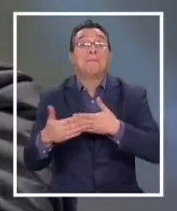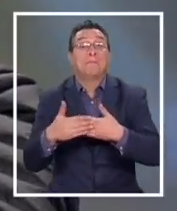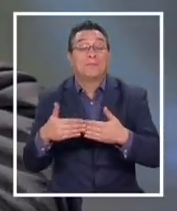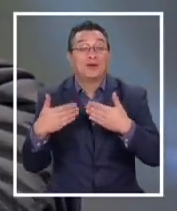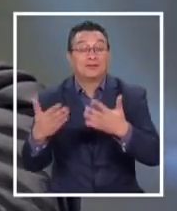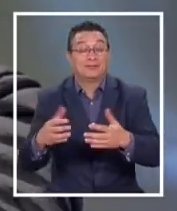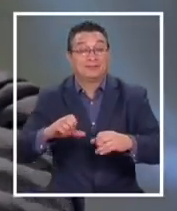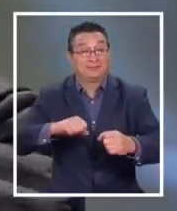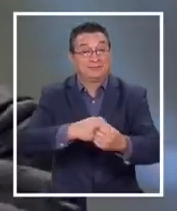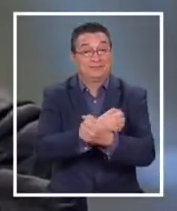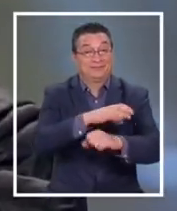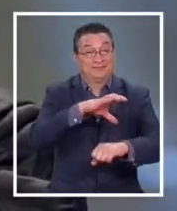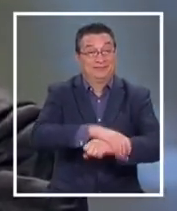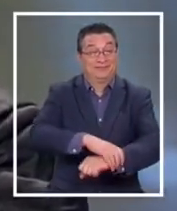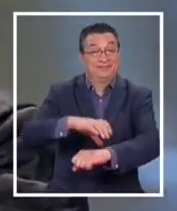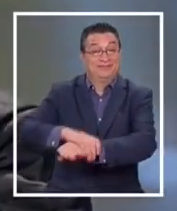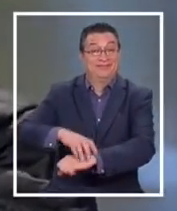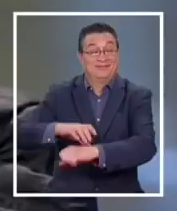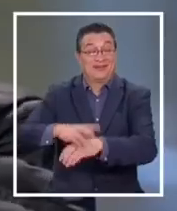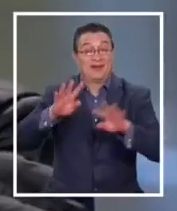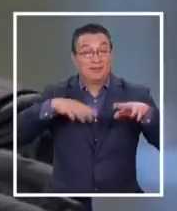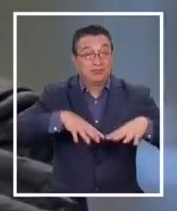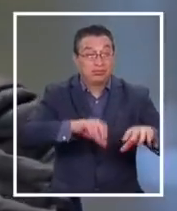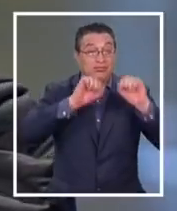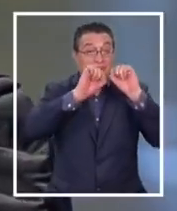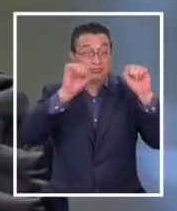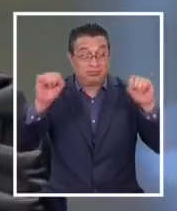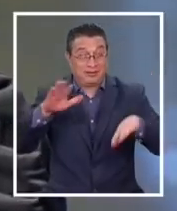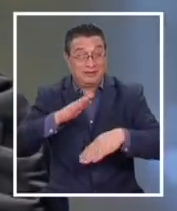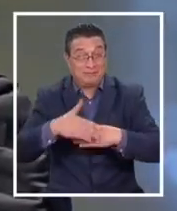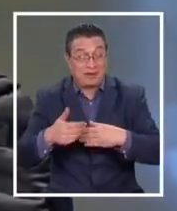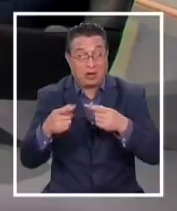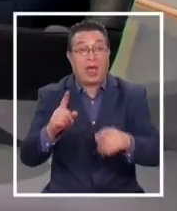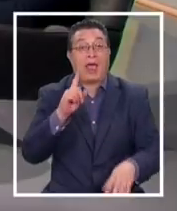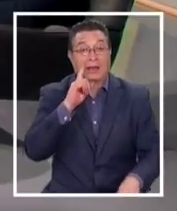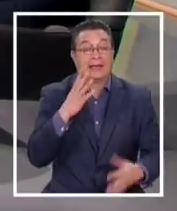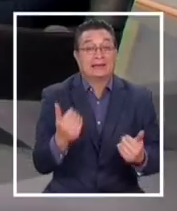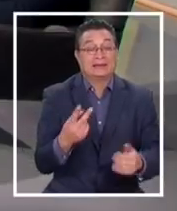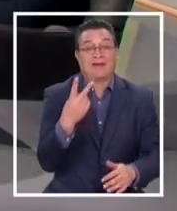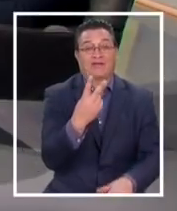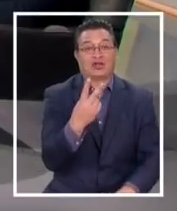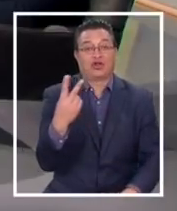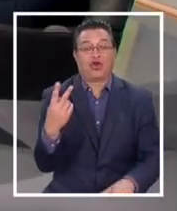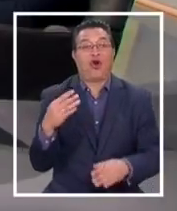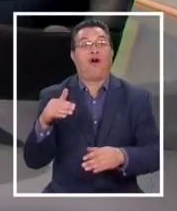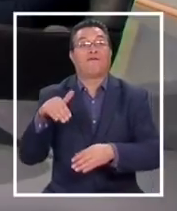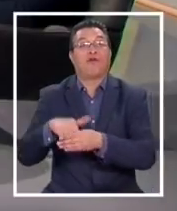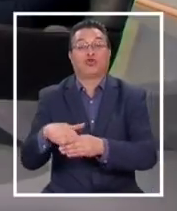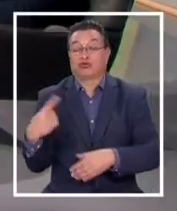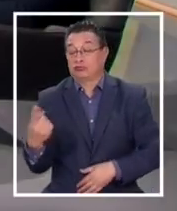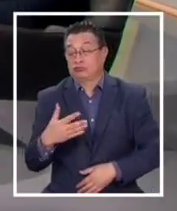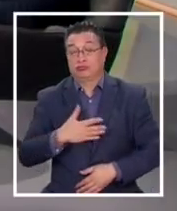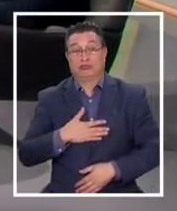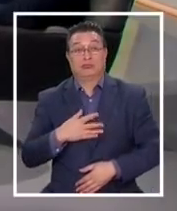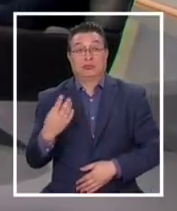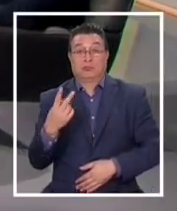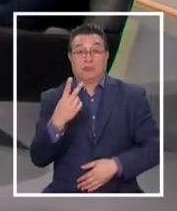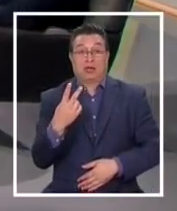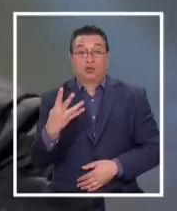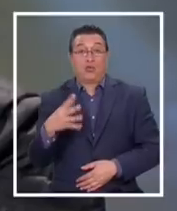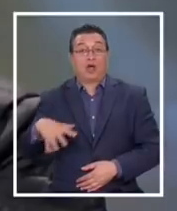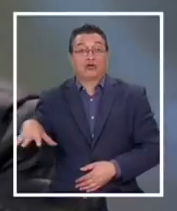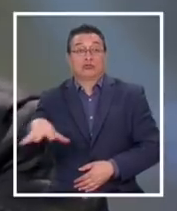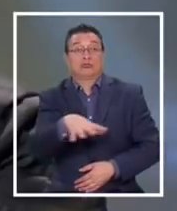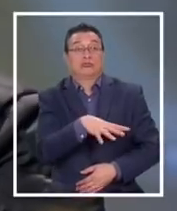los detenidos en el estallido social. La amnistía. Para eso requiere 22 votos y nosotros somos 24. En